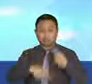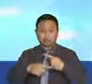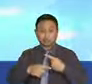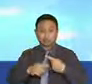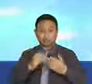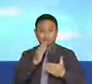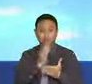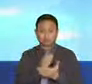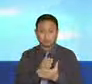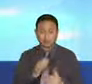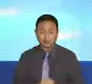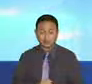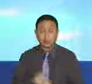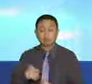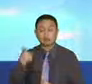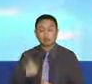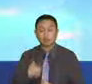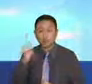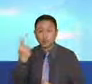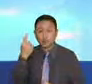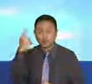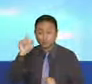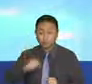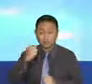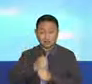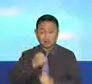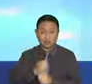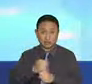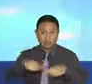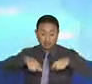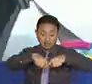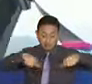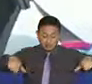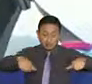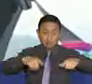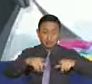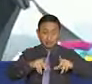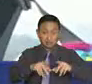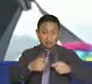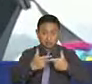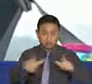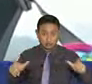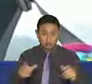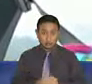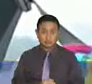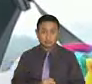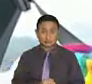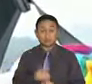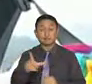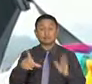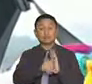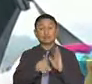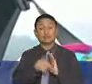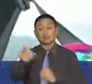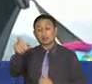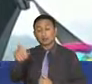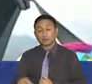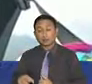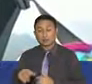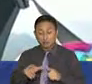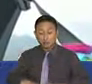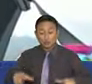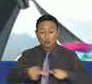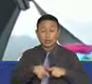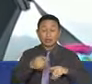Pues los mismos deben trabajar en espacios autorizados esta ley también es Clara dice que los comerciantes en los lugares